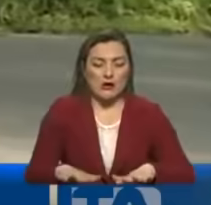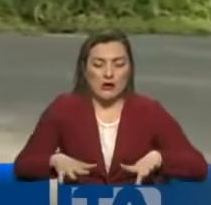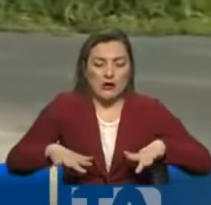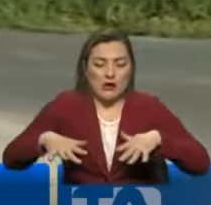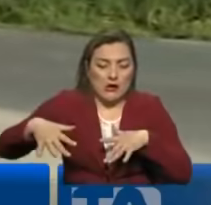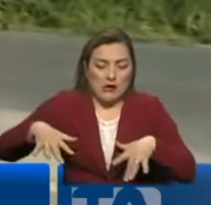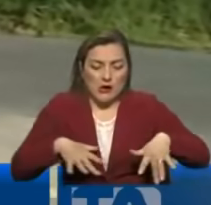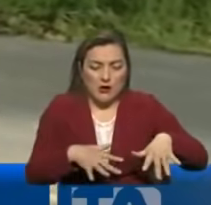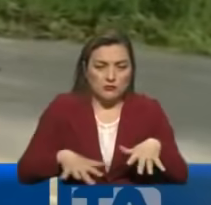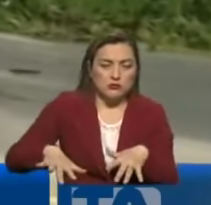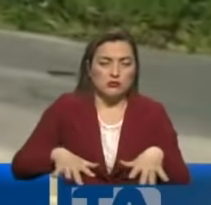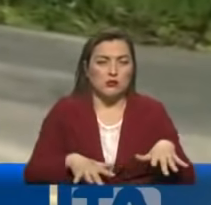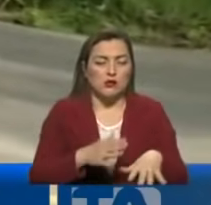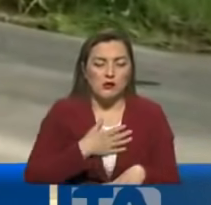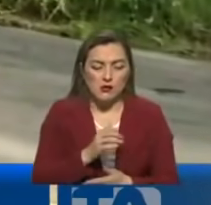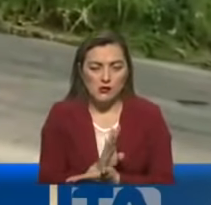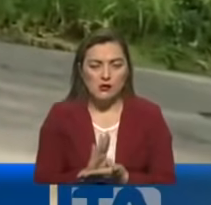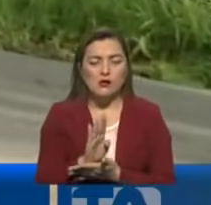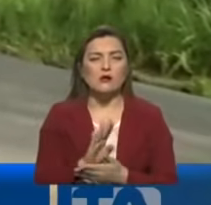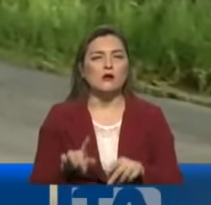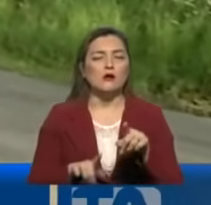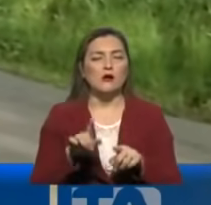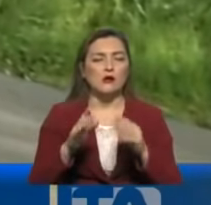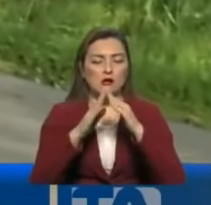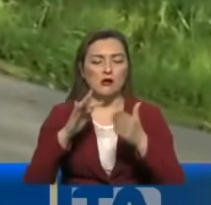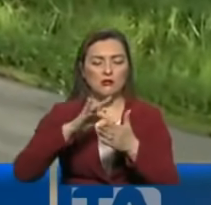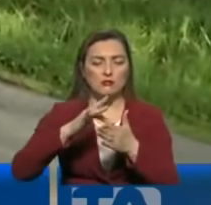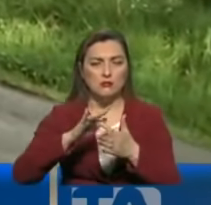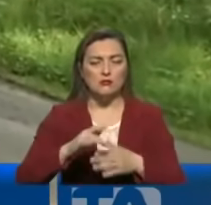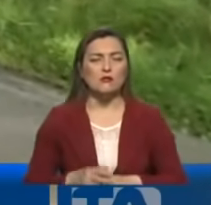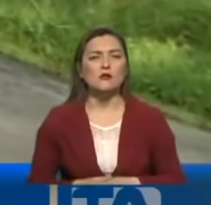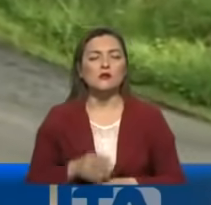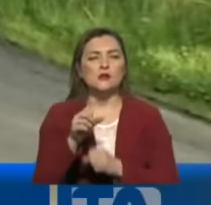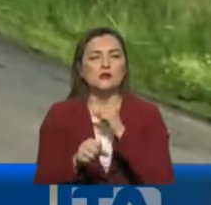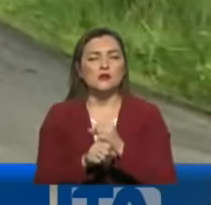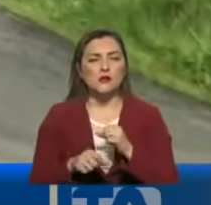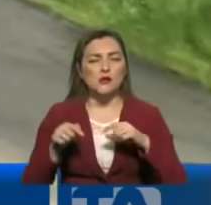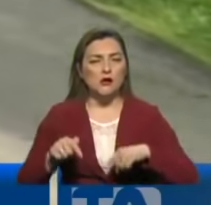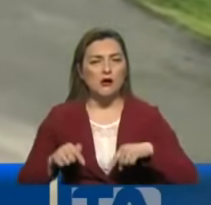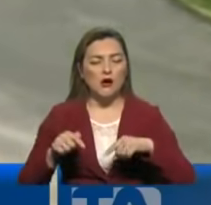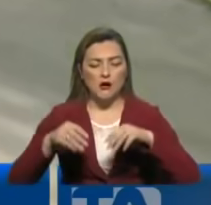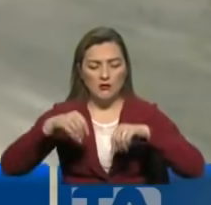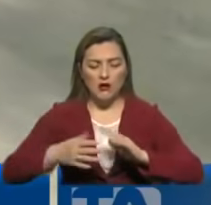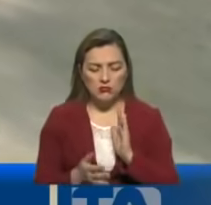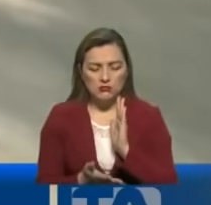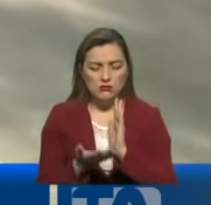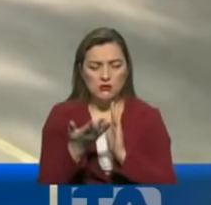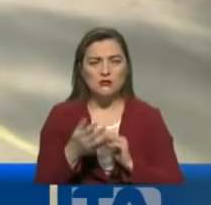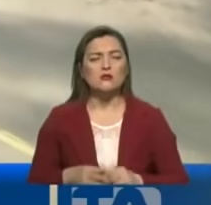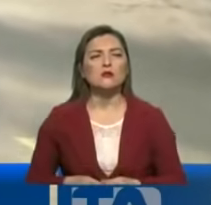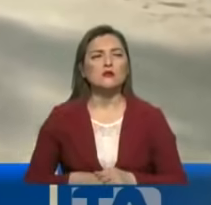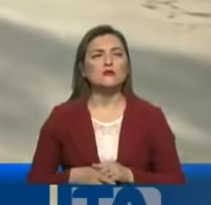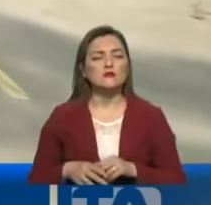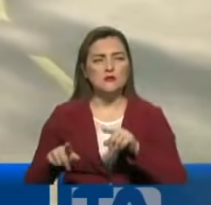baja hacia nuestro barrio y hay algunas casas en peligro. Inclusive este año ya hemos tenido inundamientos